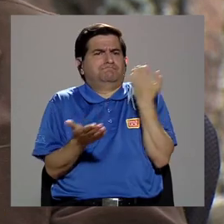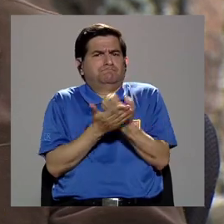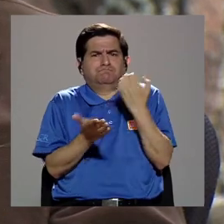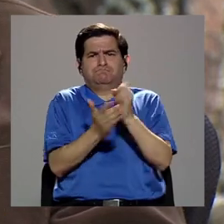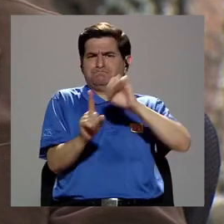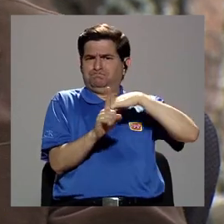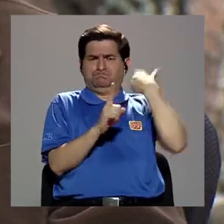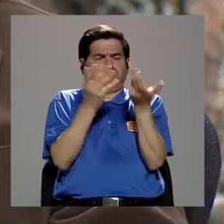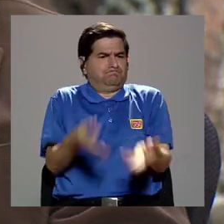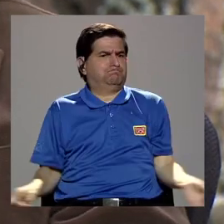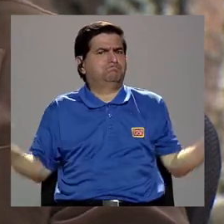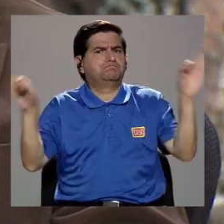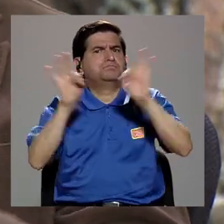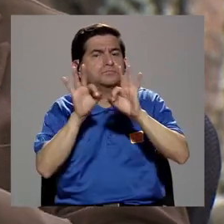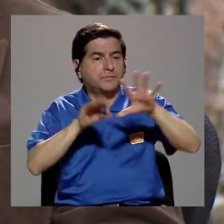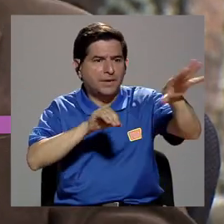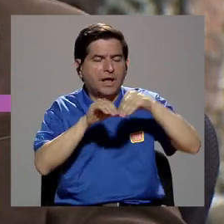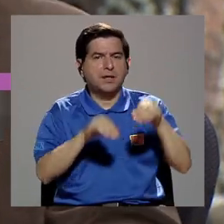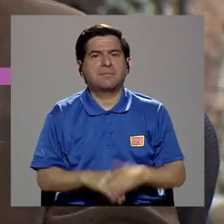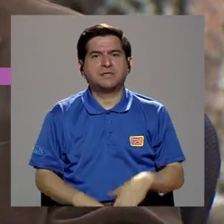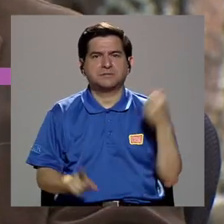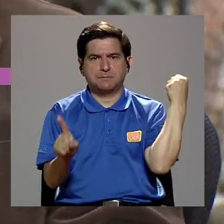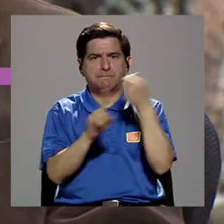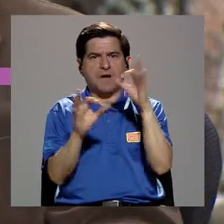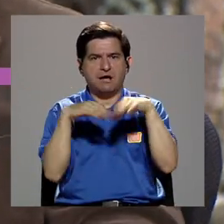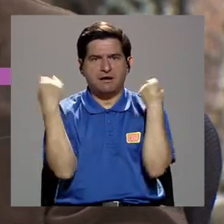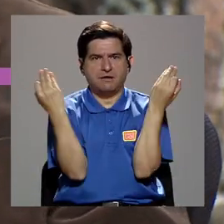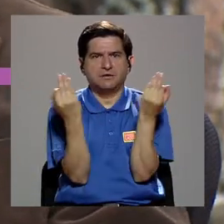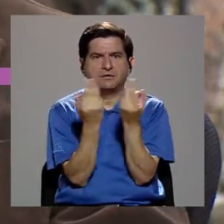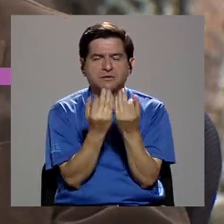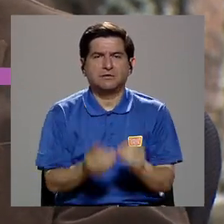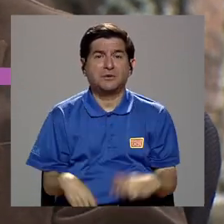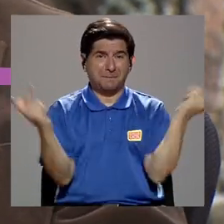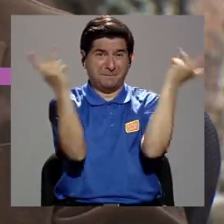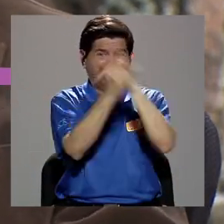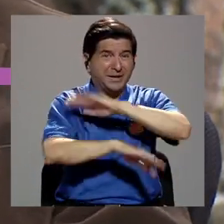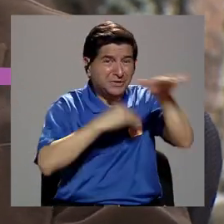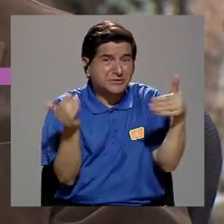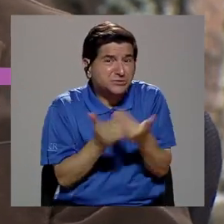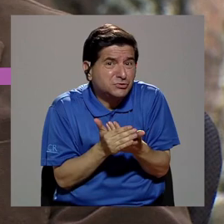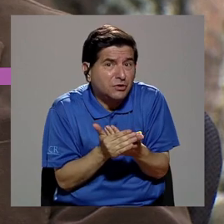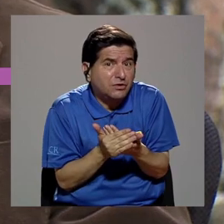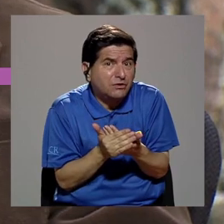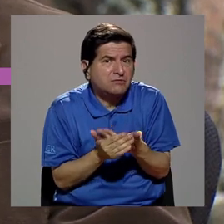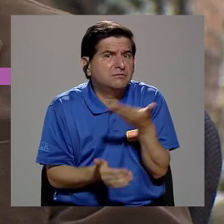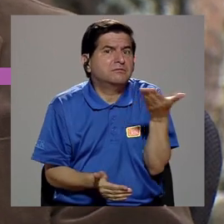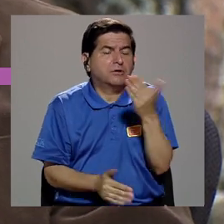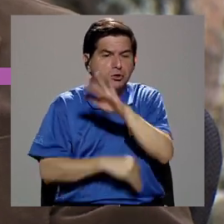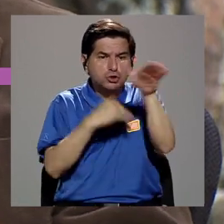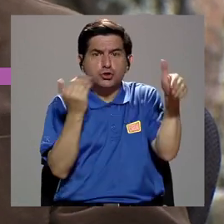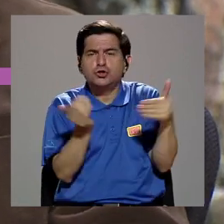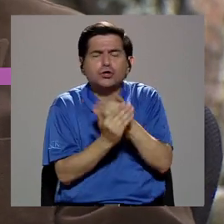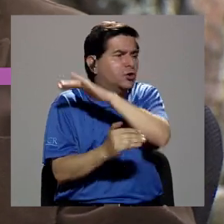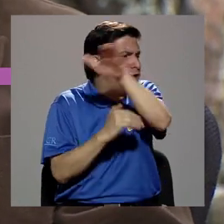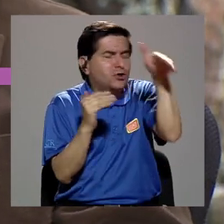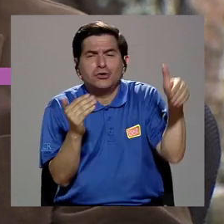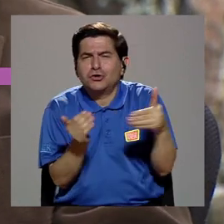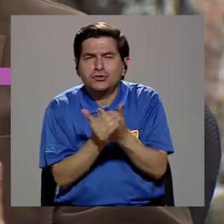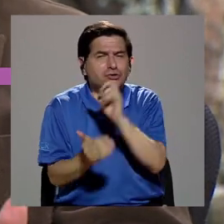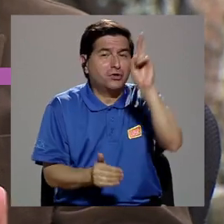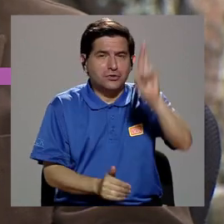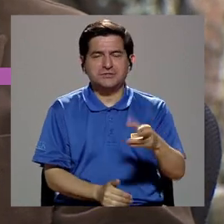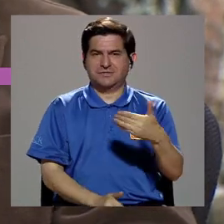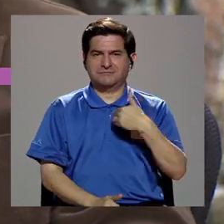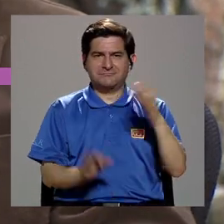impacto económico, social muy importante, además del impacto familiar, ¿verdad? Lo más grave de todo esto es que todos